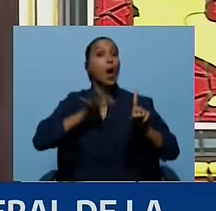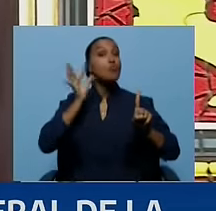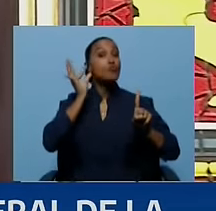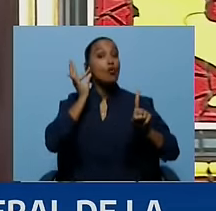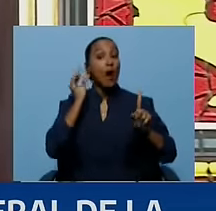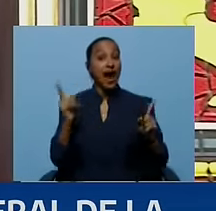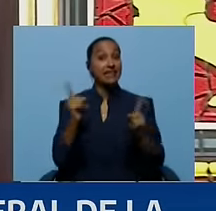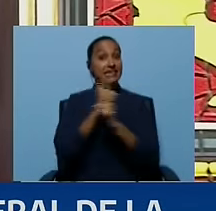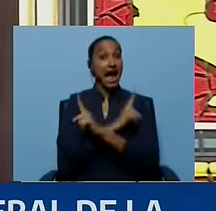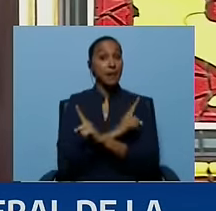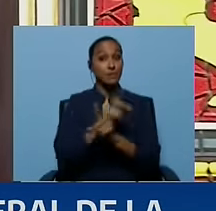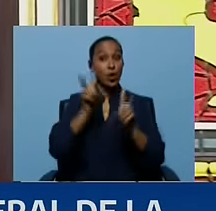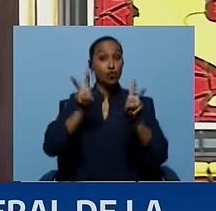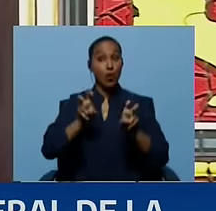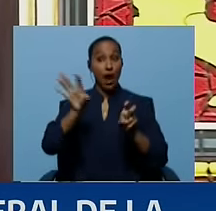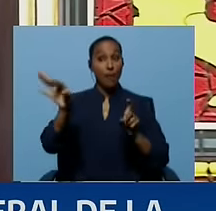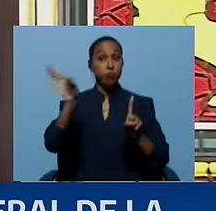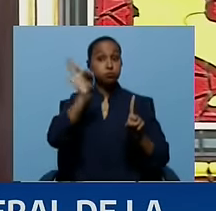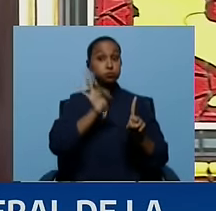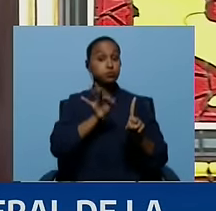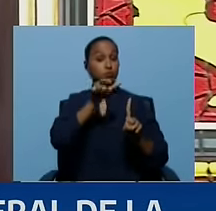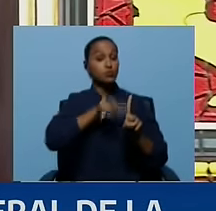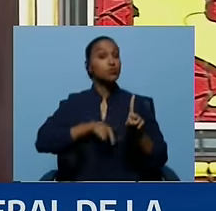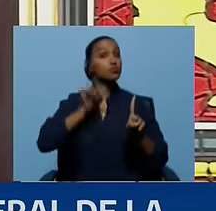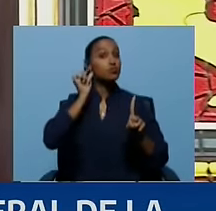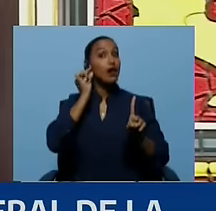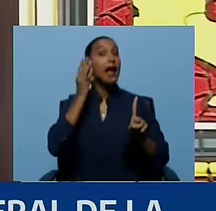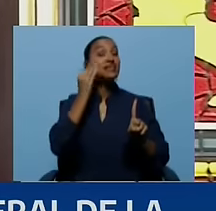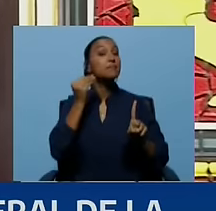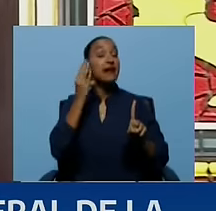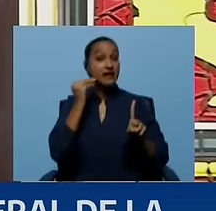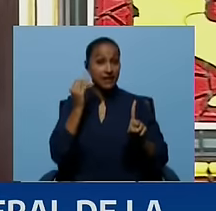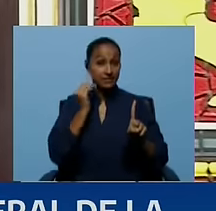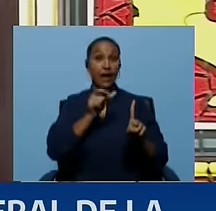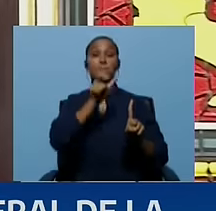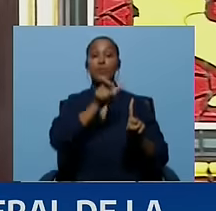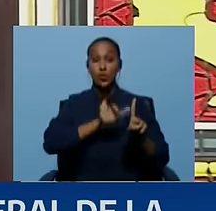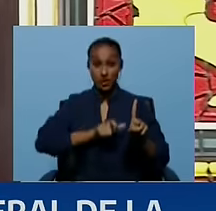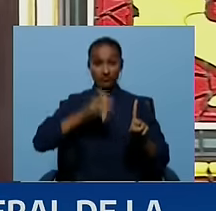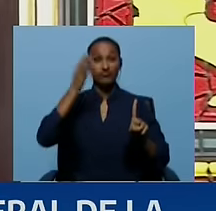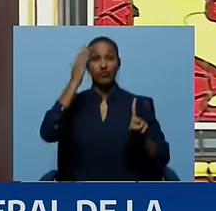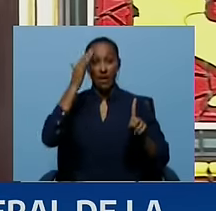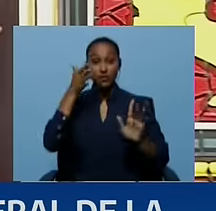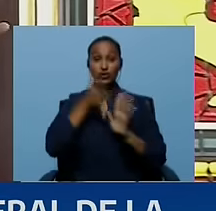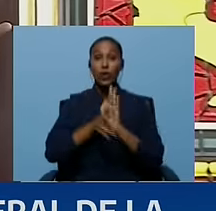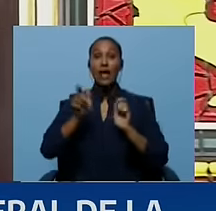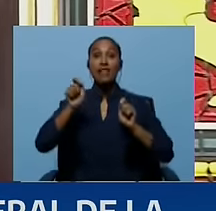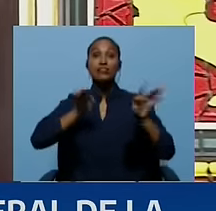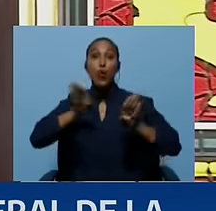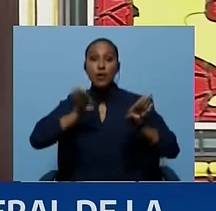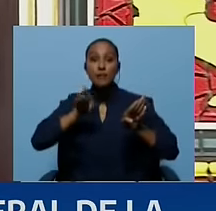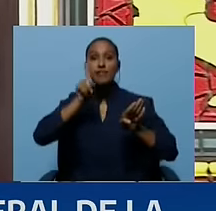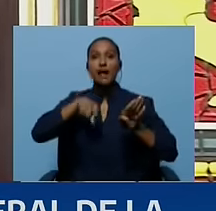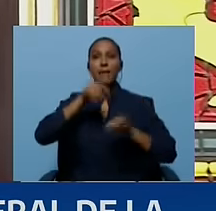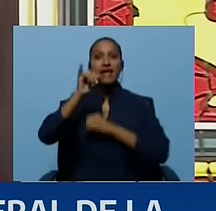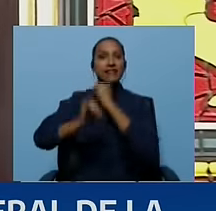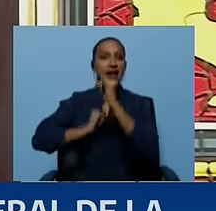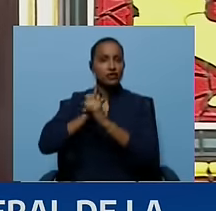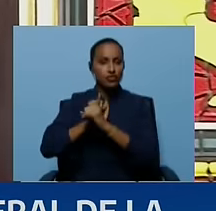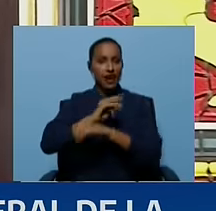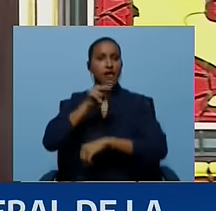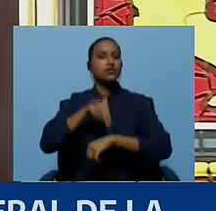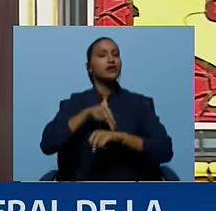trata de una mujer curtida en la batalla del turismo internacional, la doctora